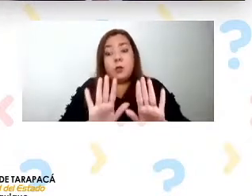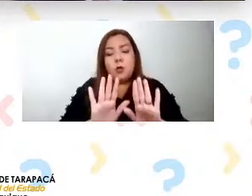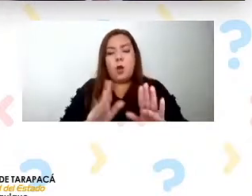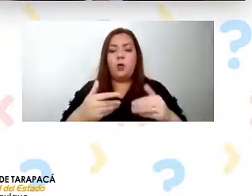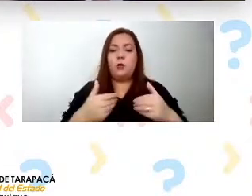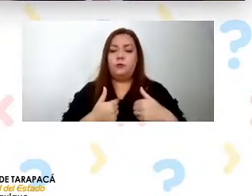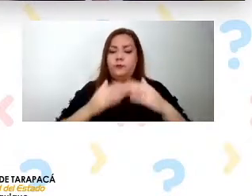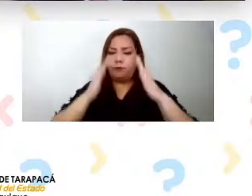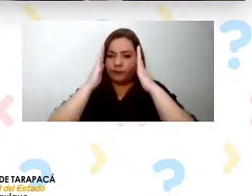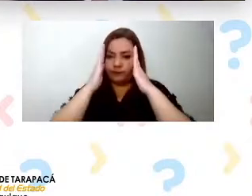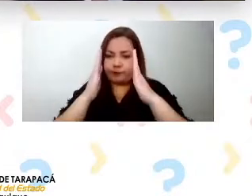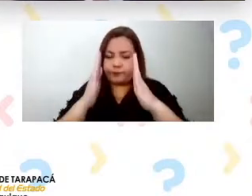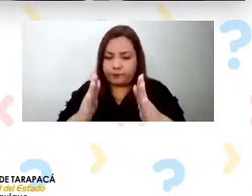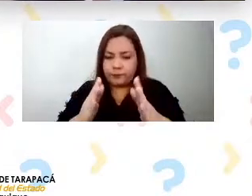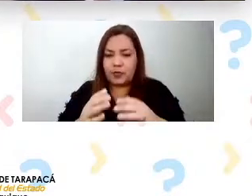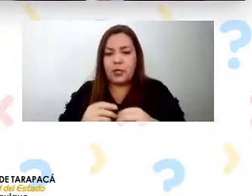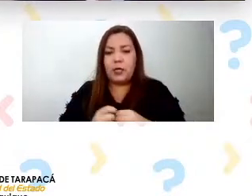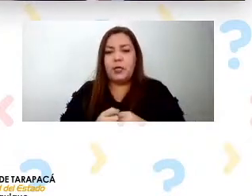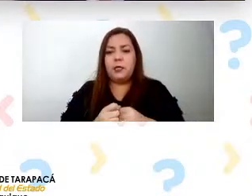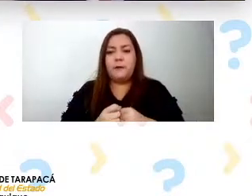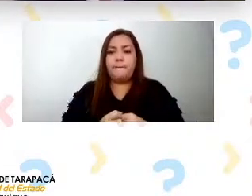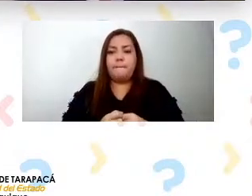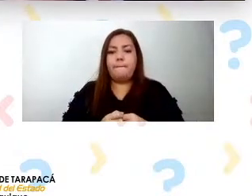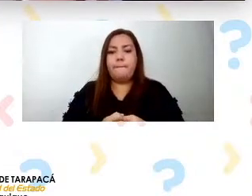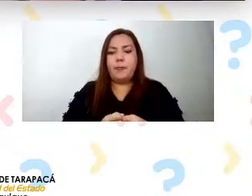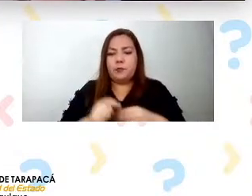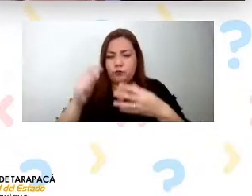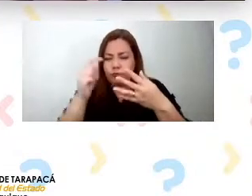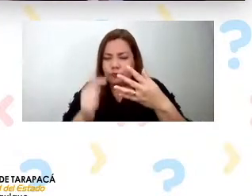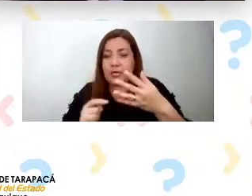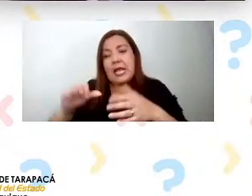ahora son las especies químicas.